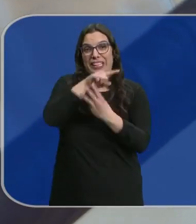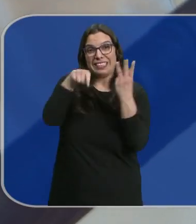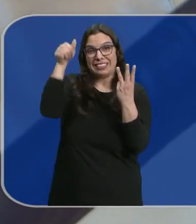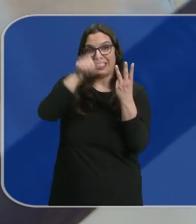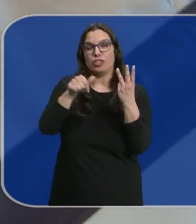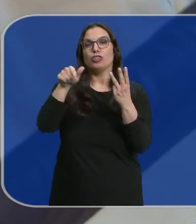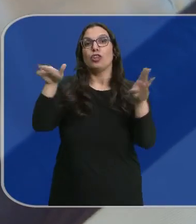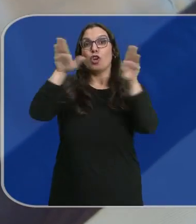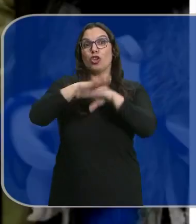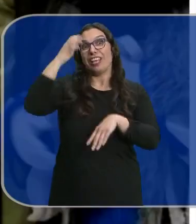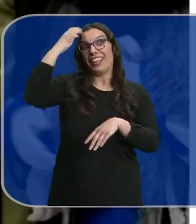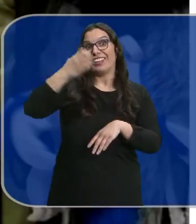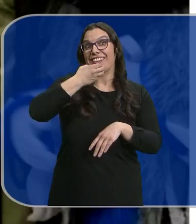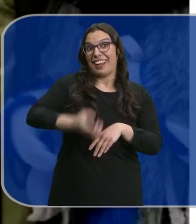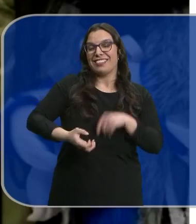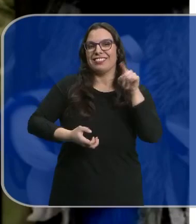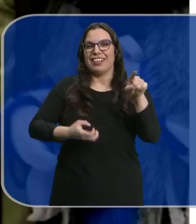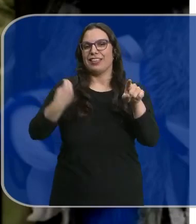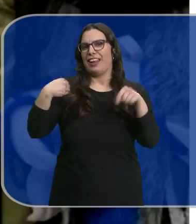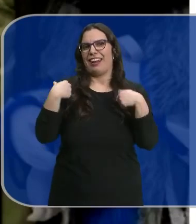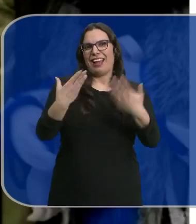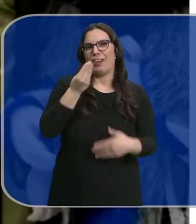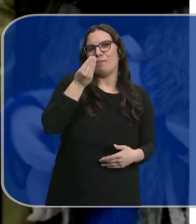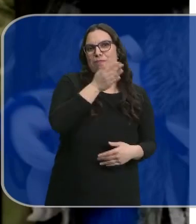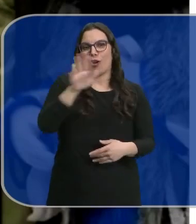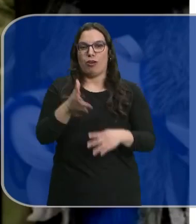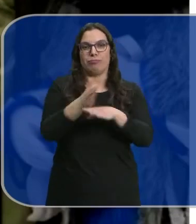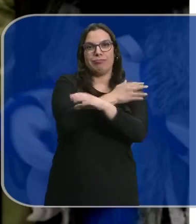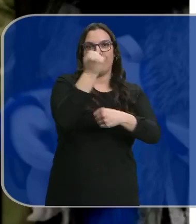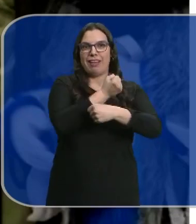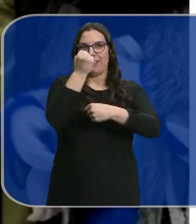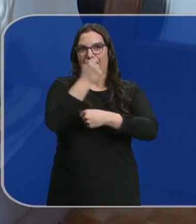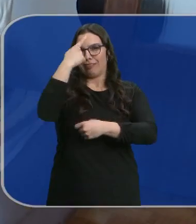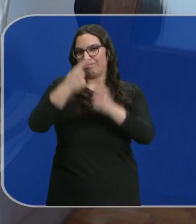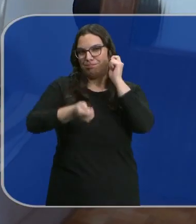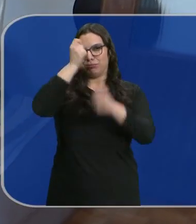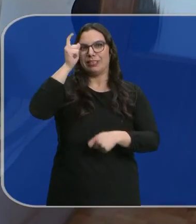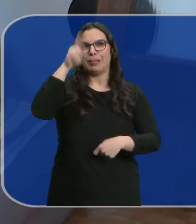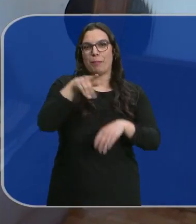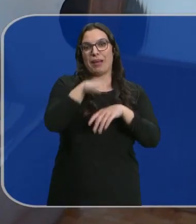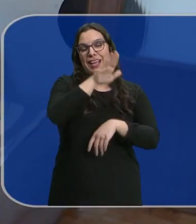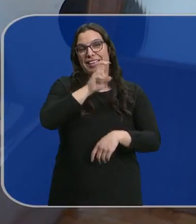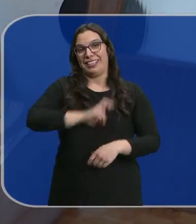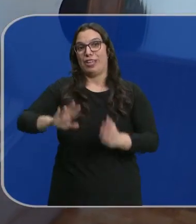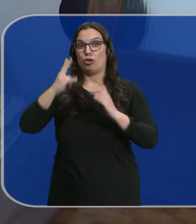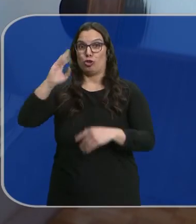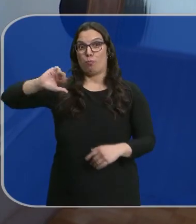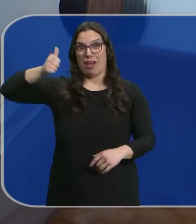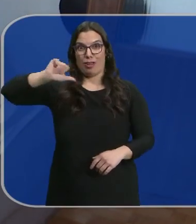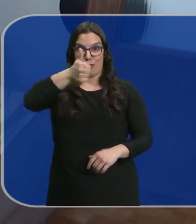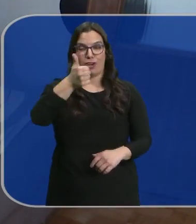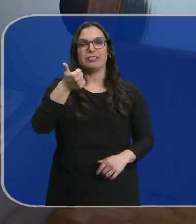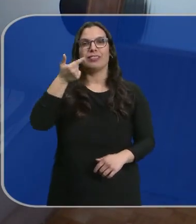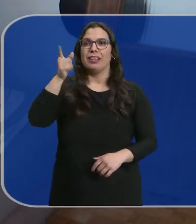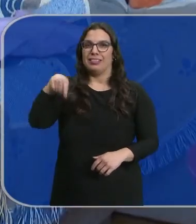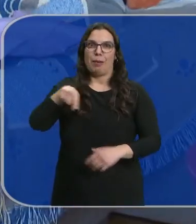Hugo nacieron la noche de Reyes. Fueron sin duda el mejor regalo de unas Navidades inolvidables. También para Mateo y Pablo, los 2 mayores, que